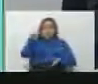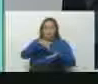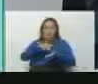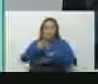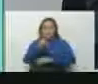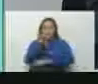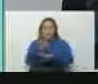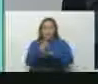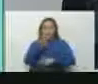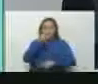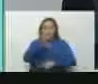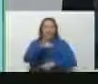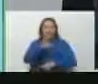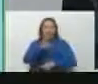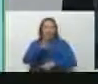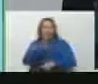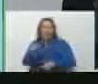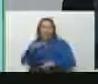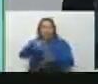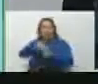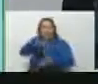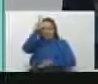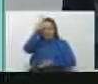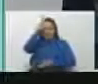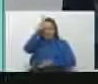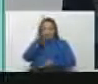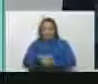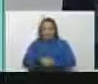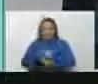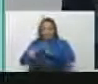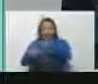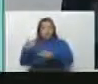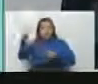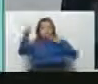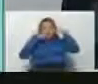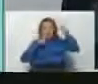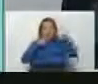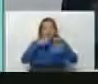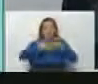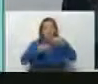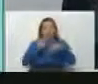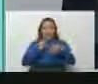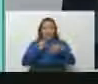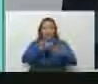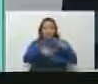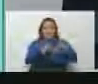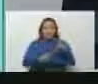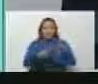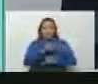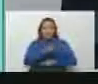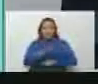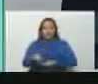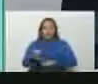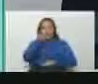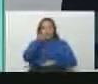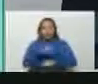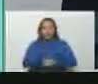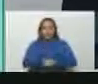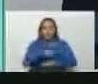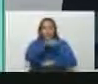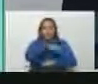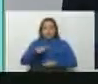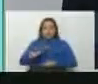Vela. Chávez comienza a hablar de que estamos en el ciclo bicentenario. Los historiadores decimos que